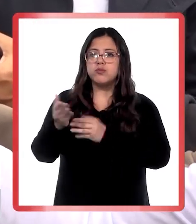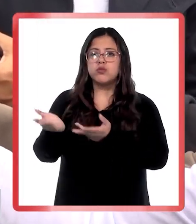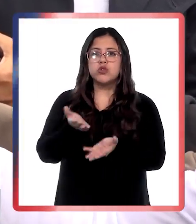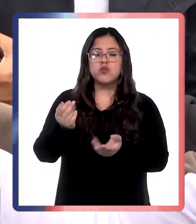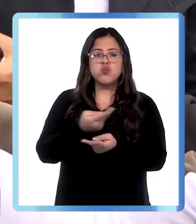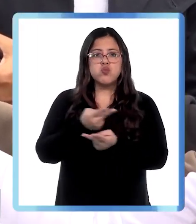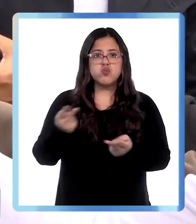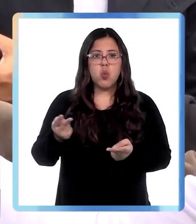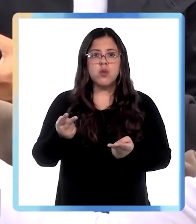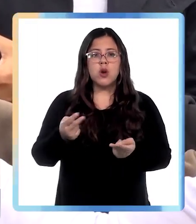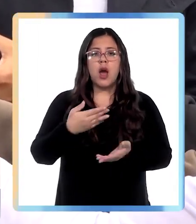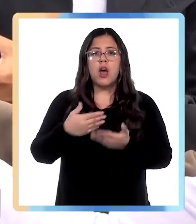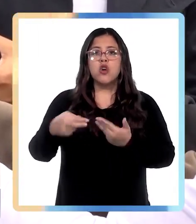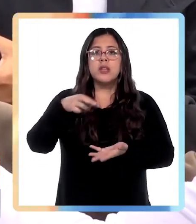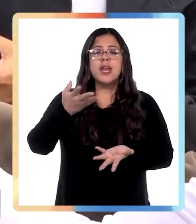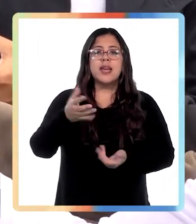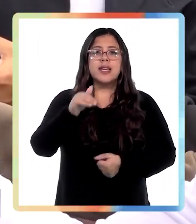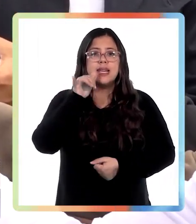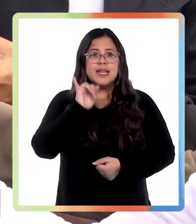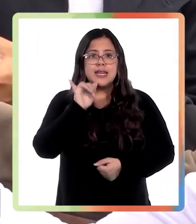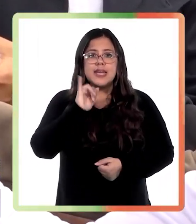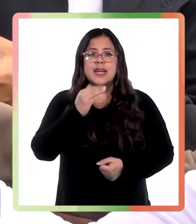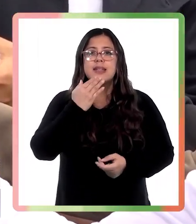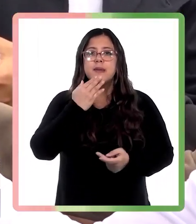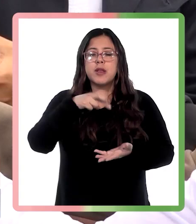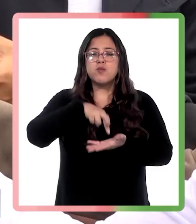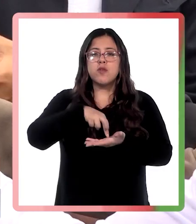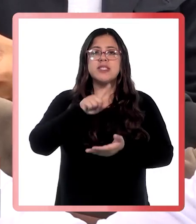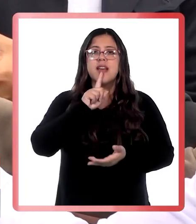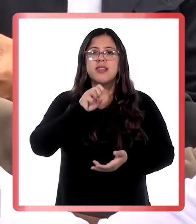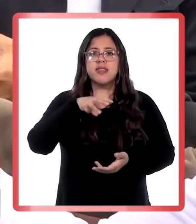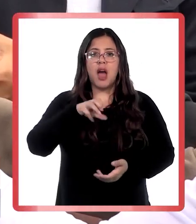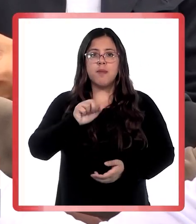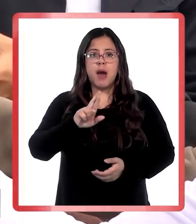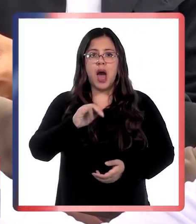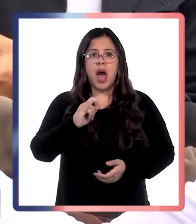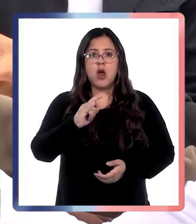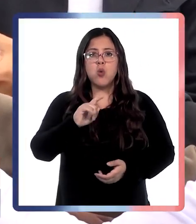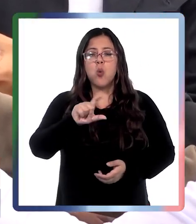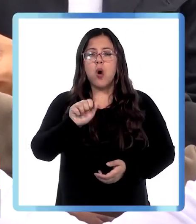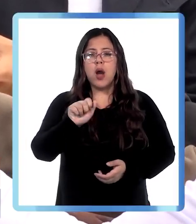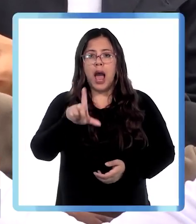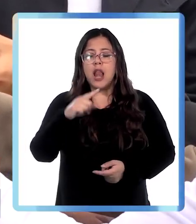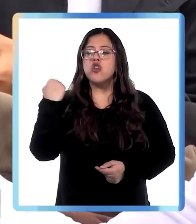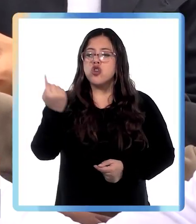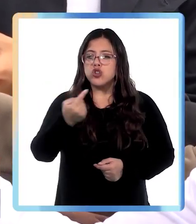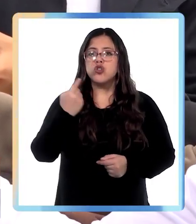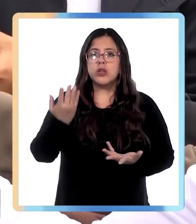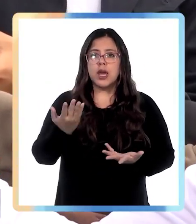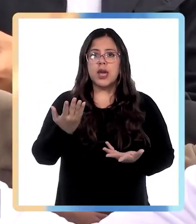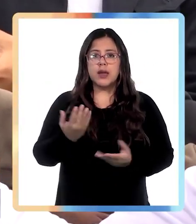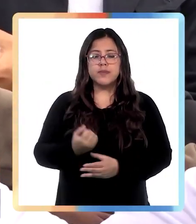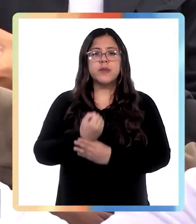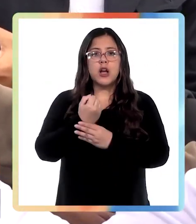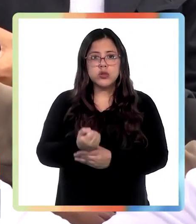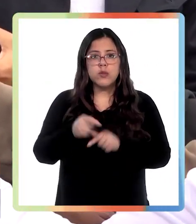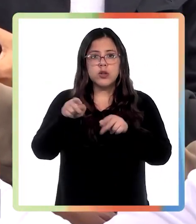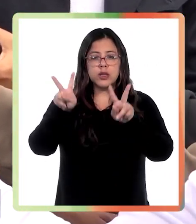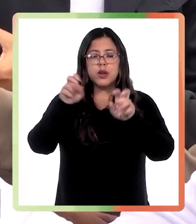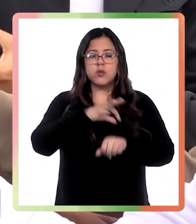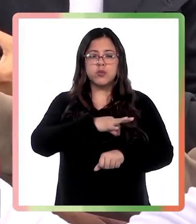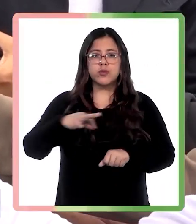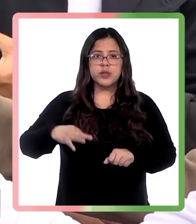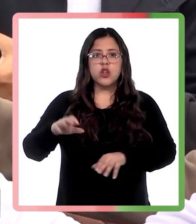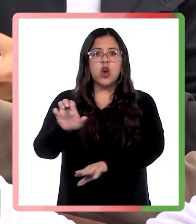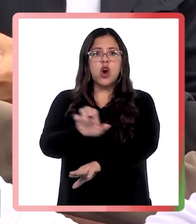distintos servicios públicos tanto en la provincia de que como en la provincia de alt tamarugal nosotros eh generamos la ley como Ministerio de energía no